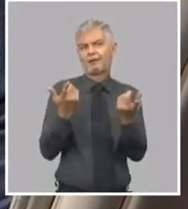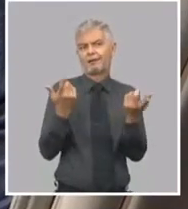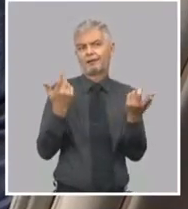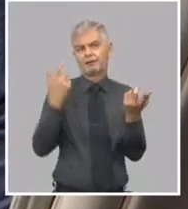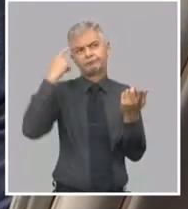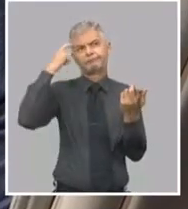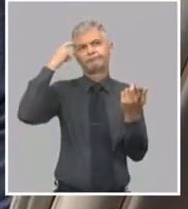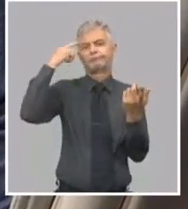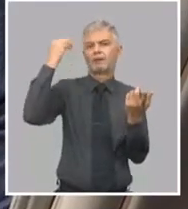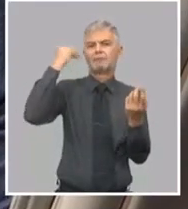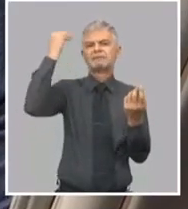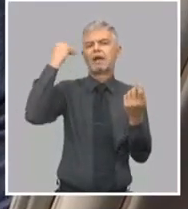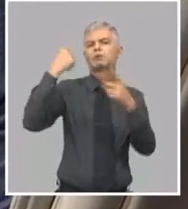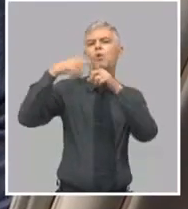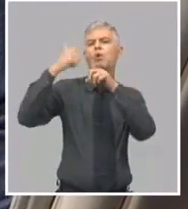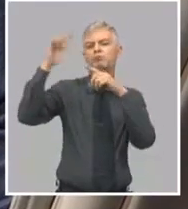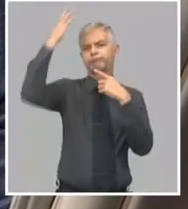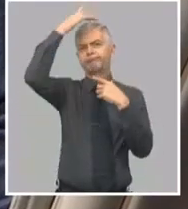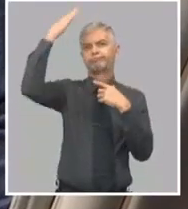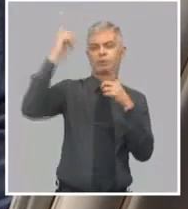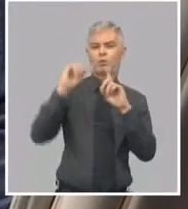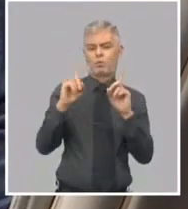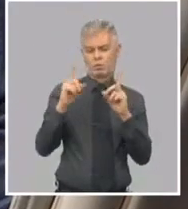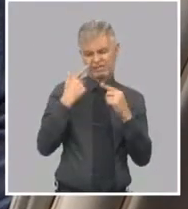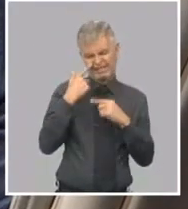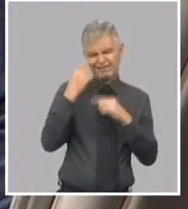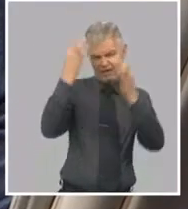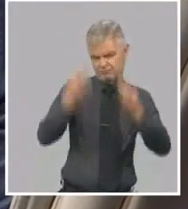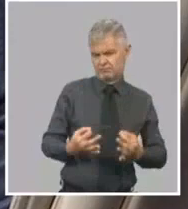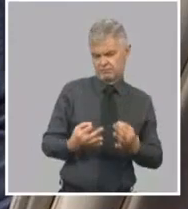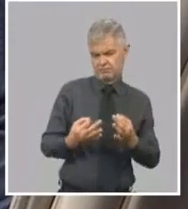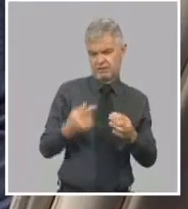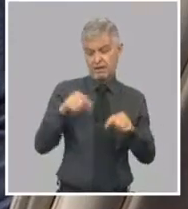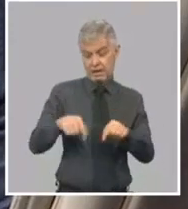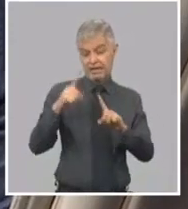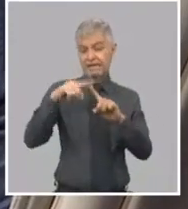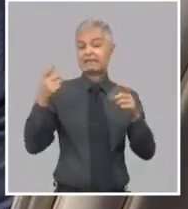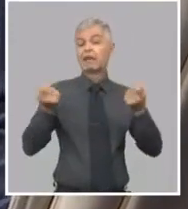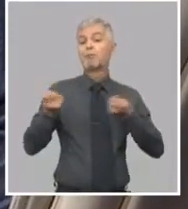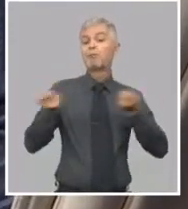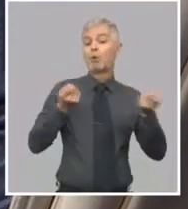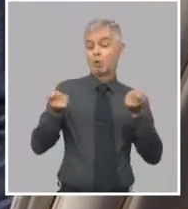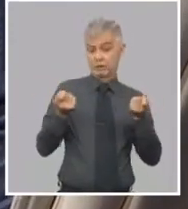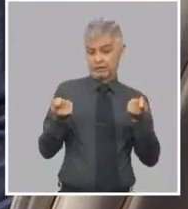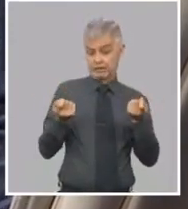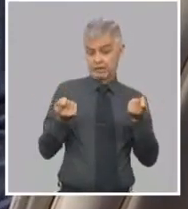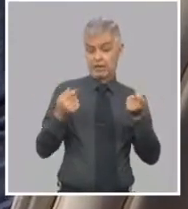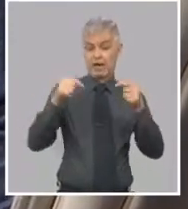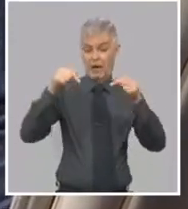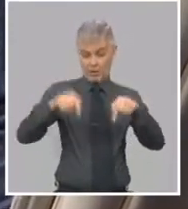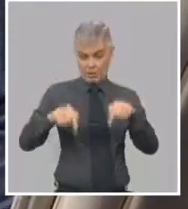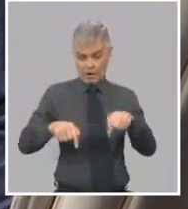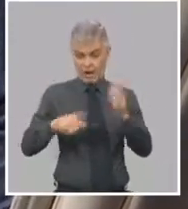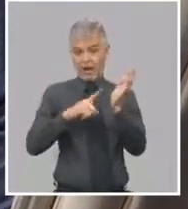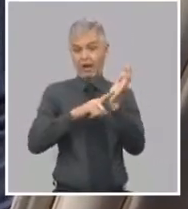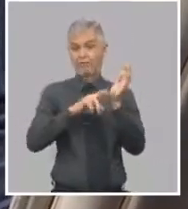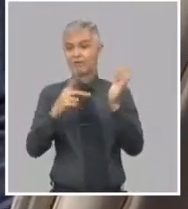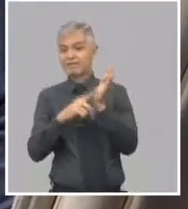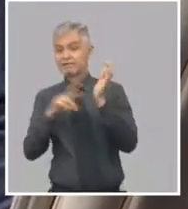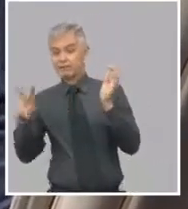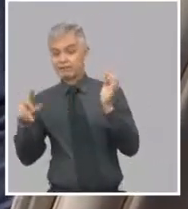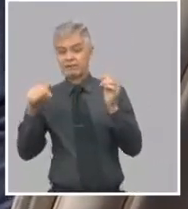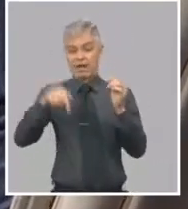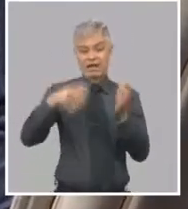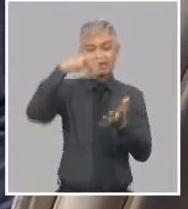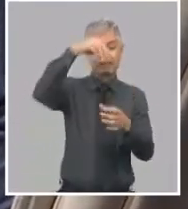como usted señalaba con el trampolín de provincial se está pidiendo cuáles son las rutas que hoy tienen más demanda para poder tomar decisiones y con el transporte urbano se está